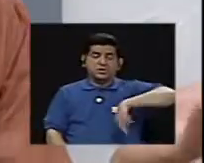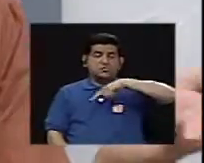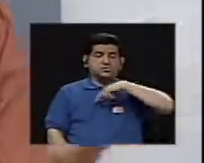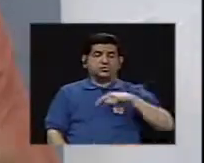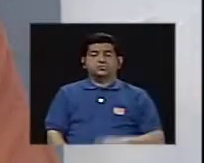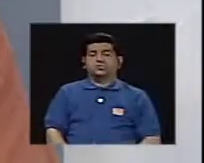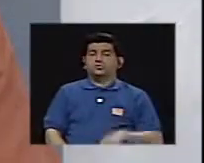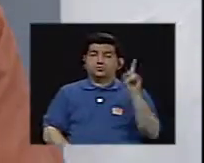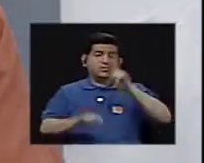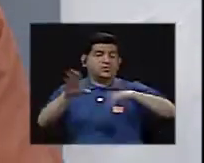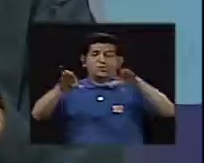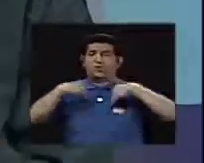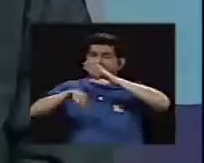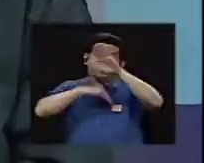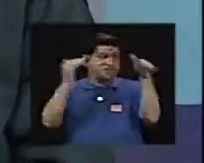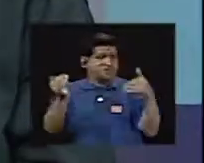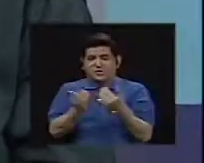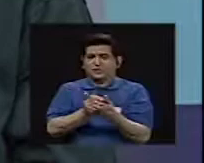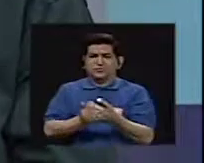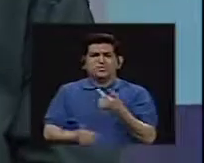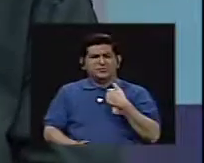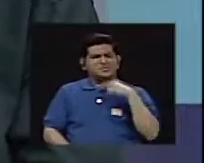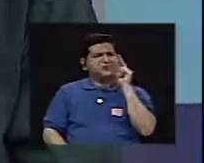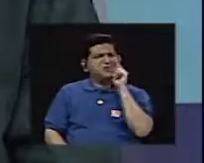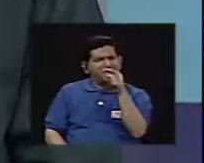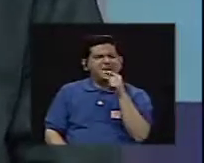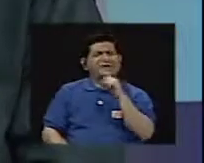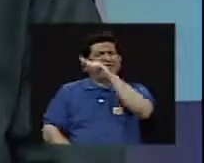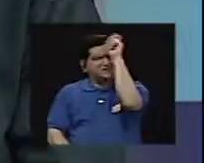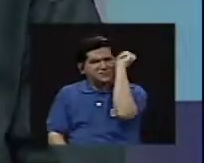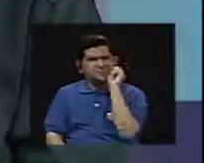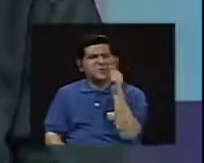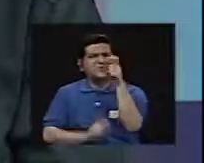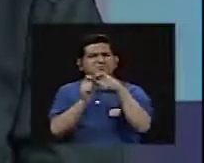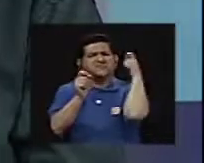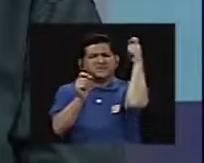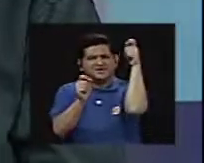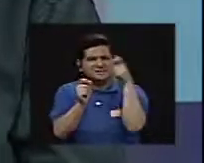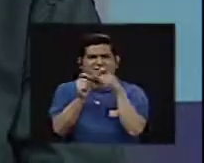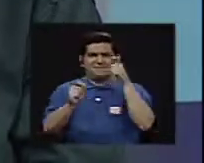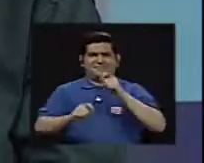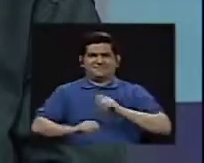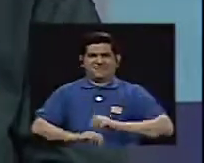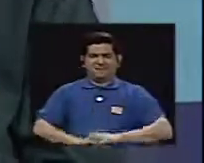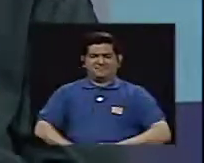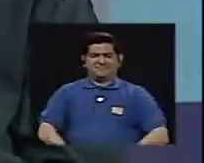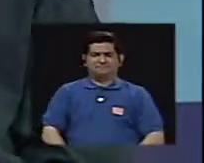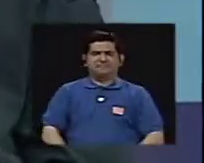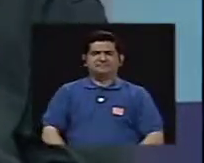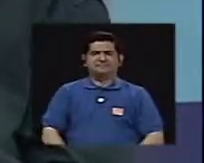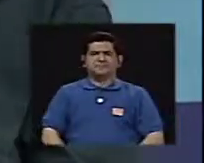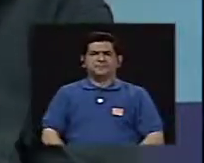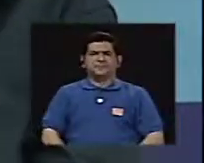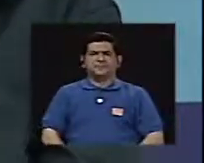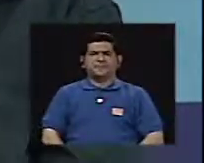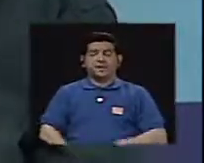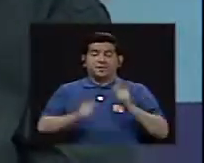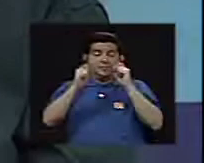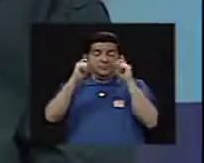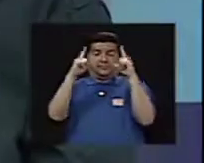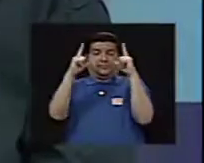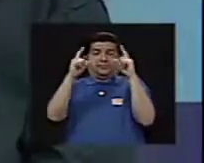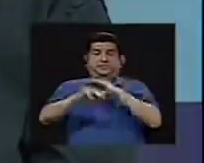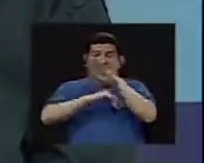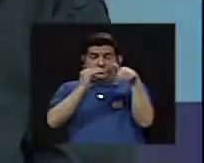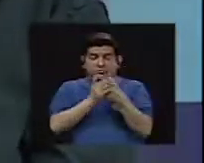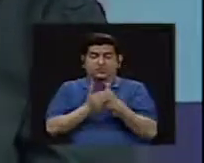asumir todo lo que... A eso me iba a consultar, Fernando, en el sentido de que es admirable cómo